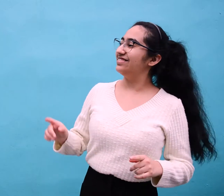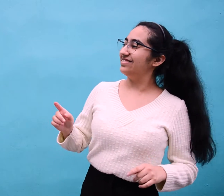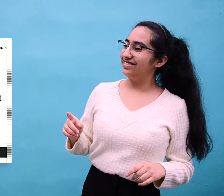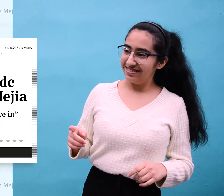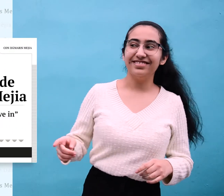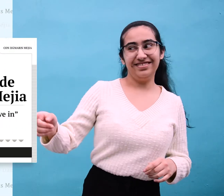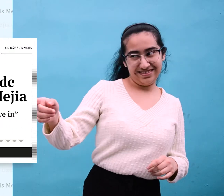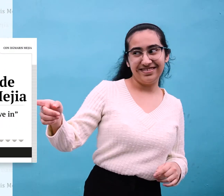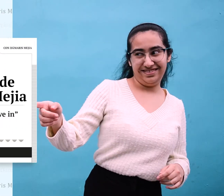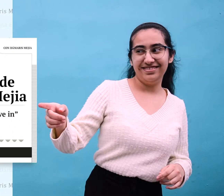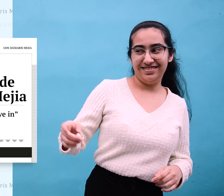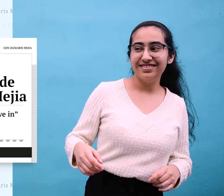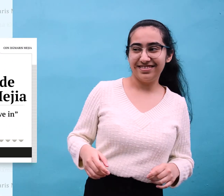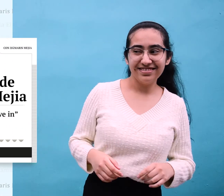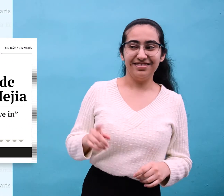ah